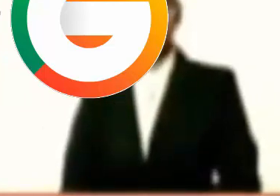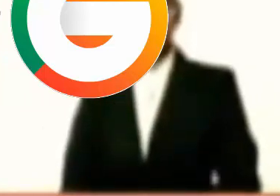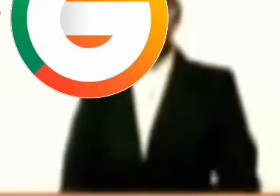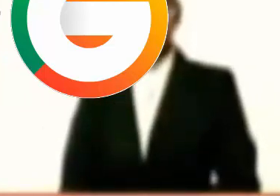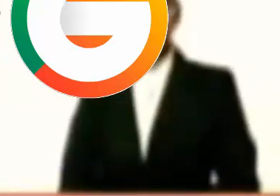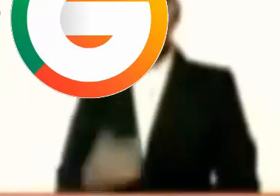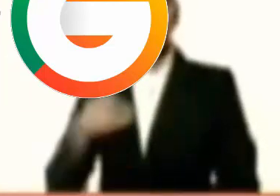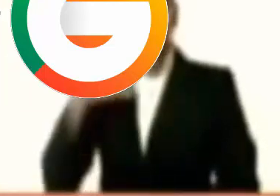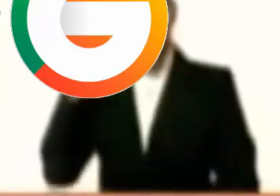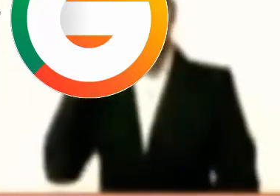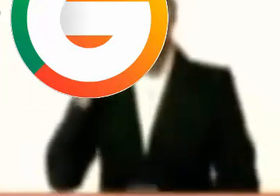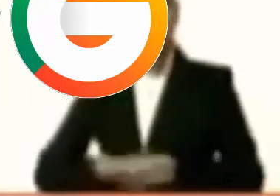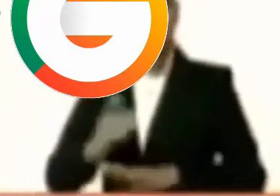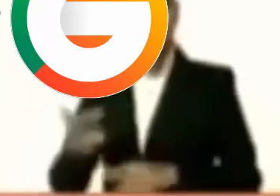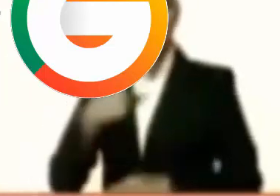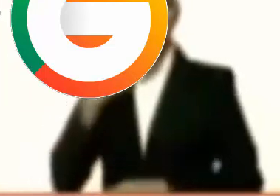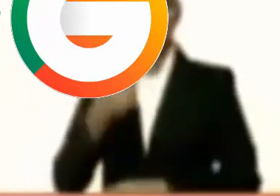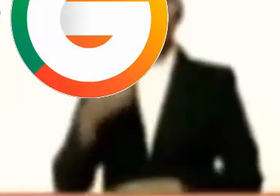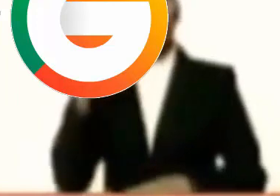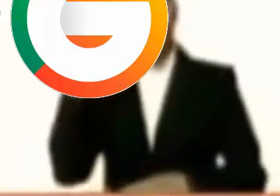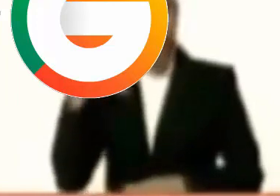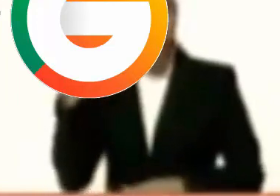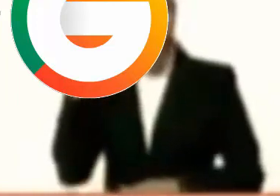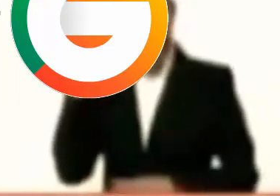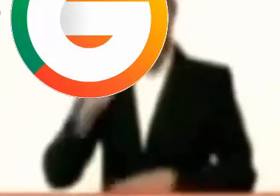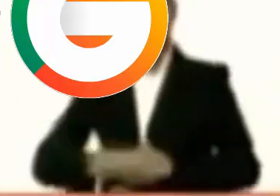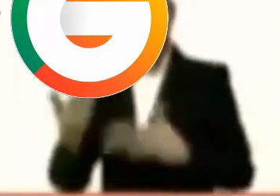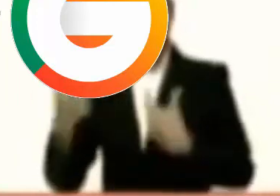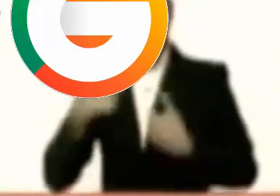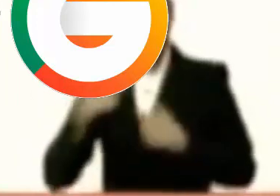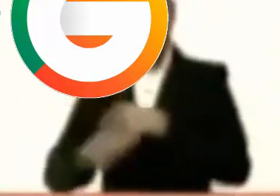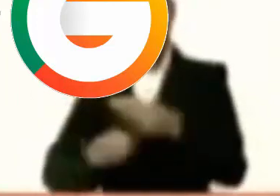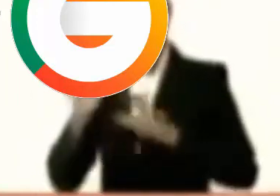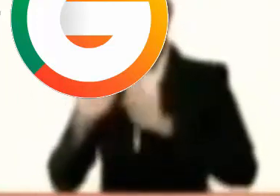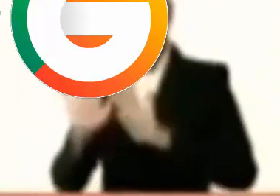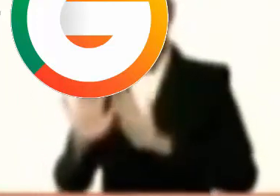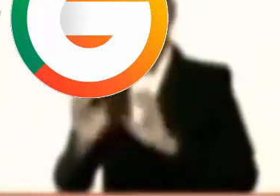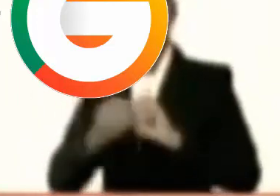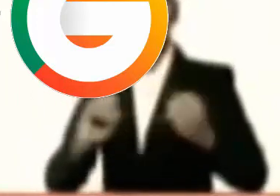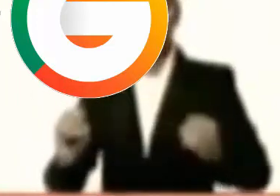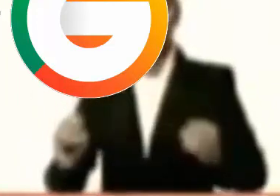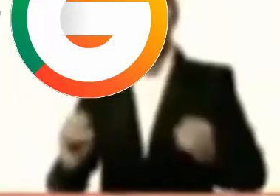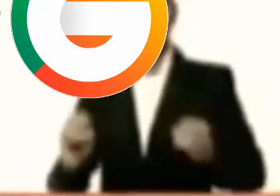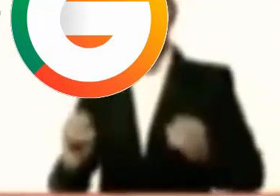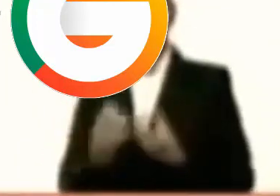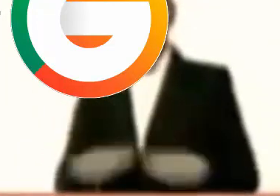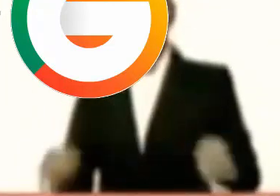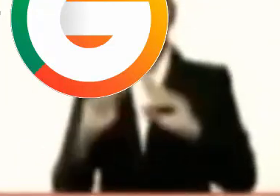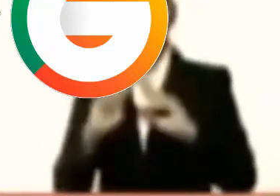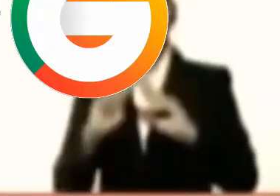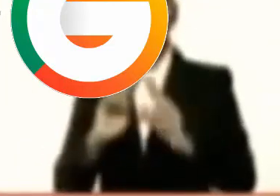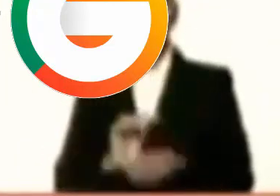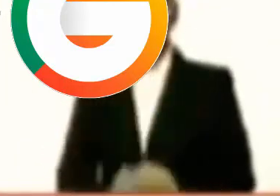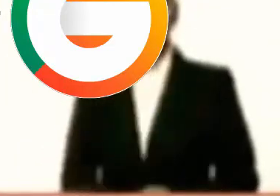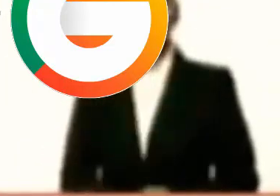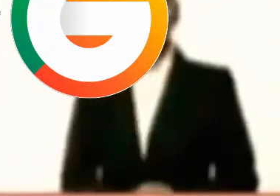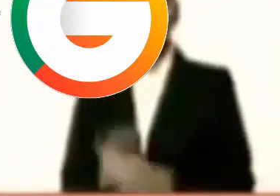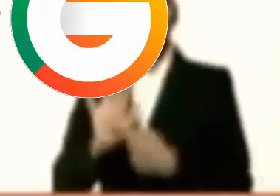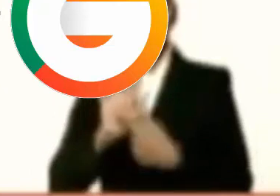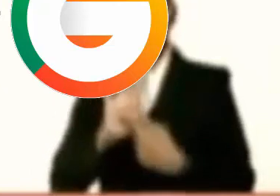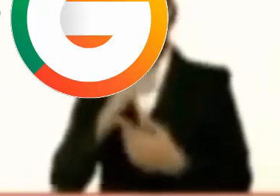Sé por qué lo digo, sé por qué lo hago. La Organización de Naciones Unidas ha